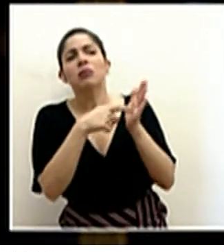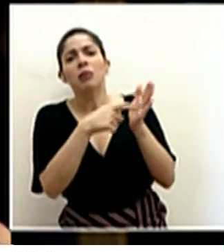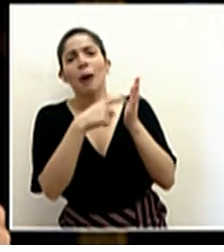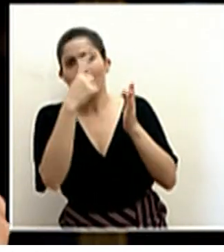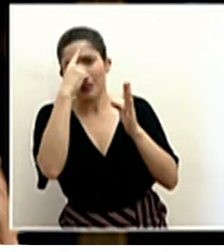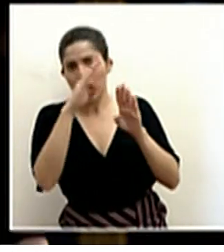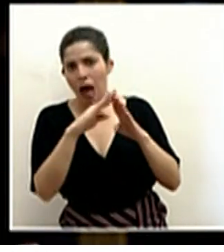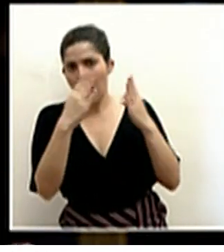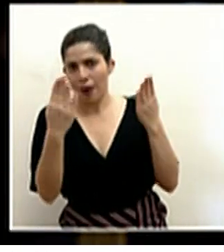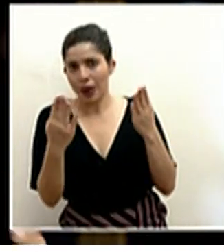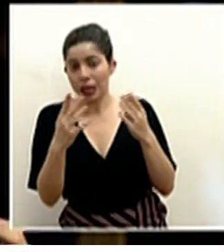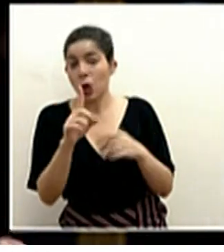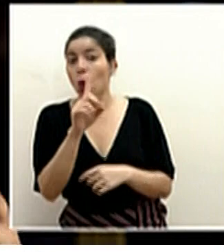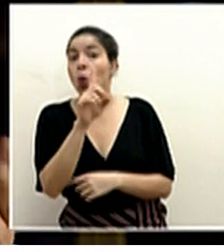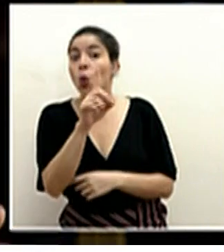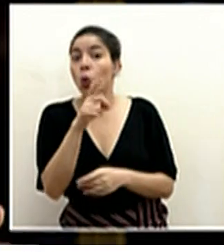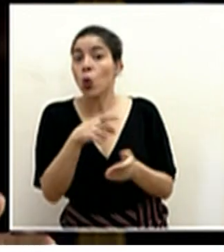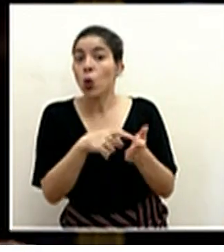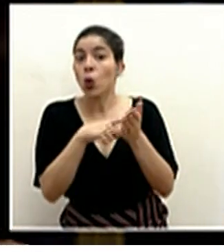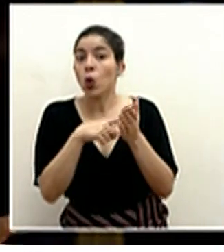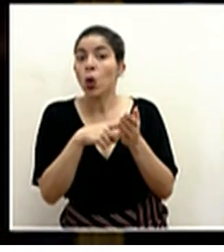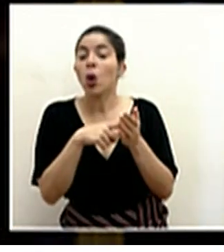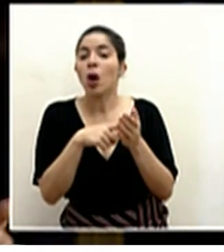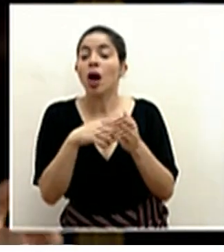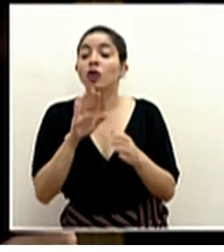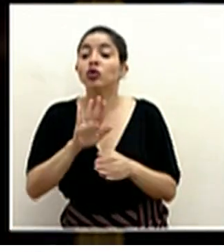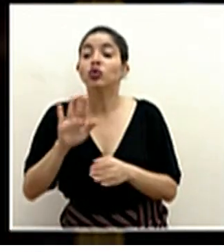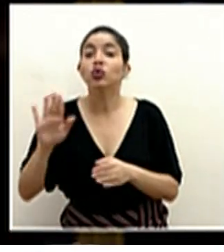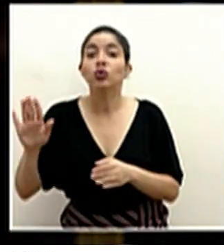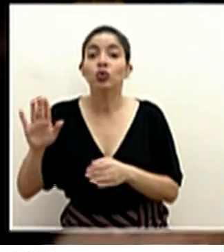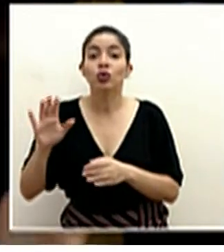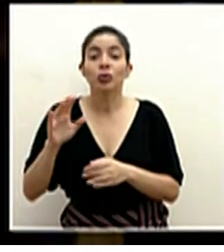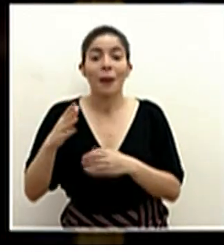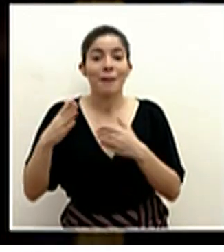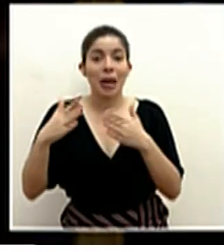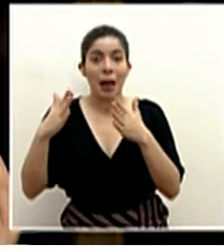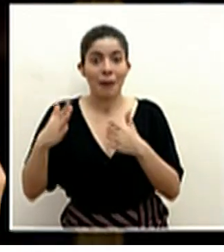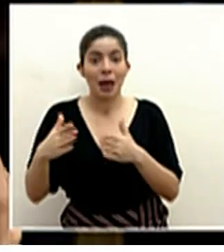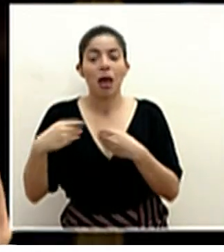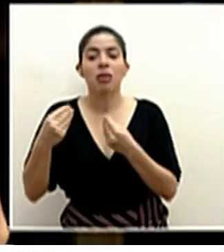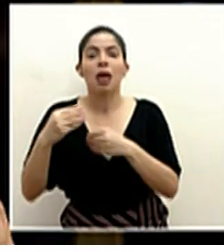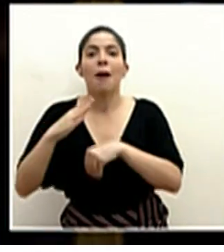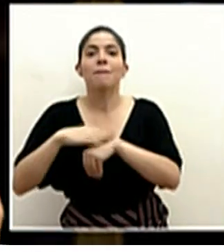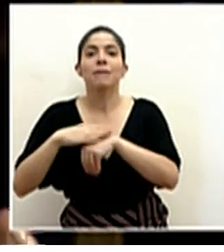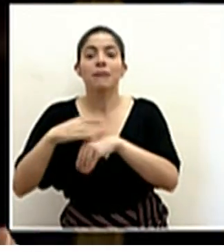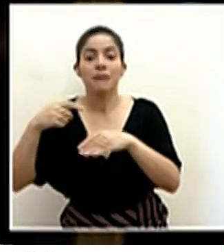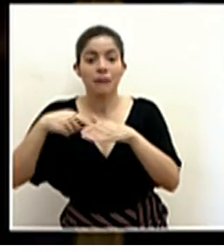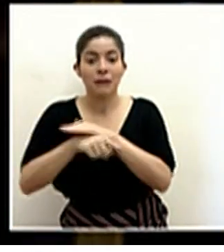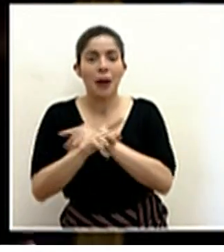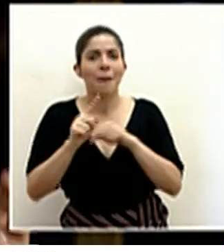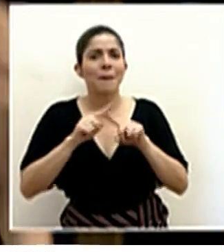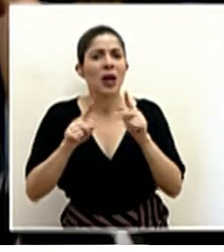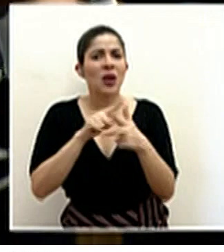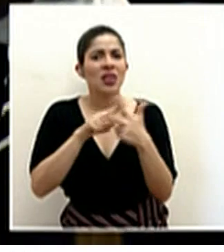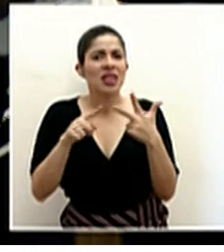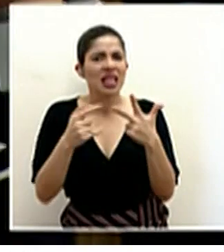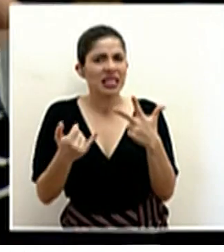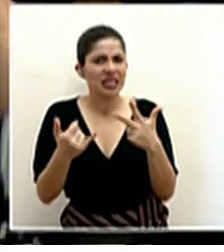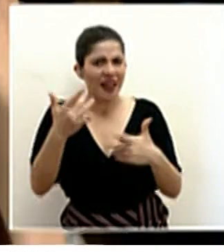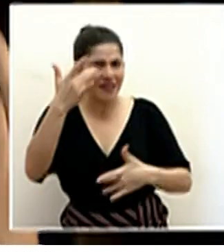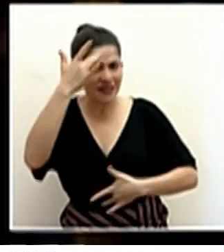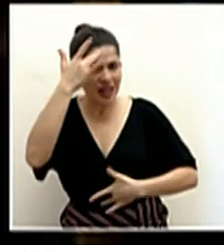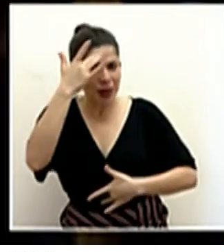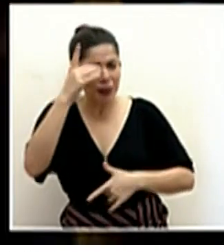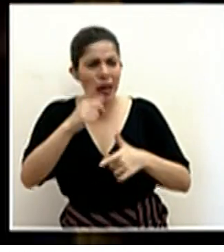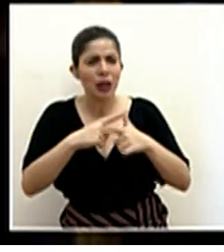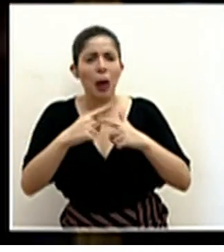reapertura. Una de esas es que les permitan a varios de sus compatriotas pasar y tres de ellos vienen enfermos. Entonces, ¿qué está pasando en